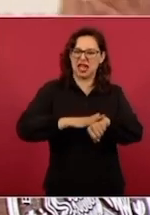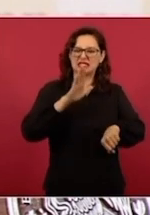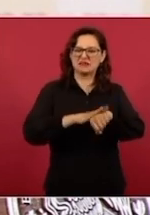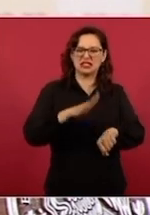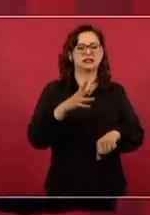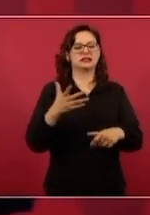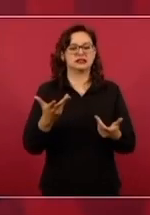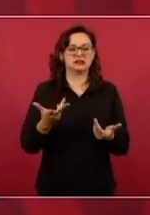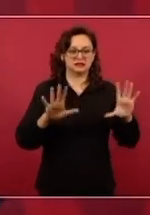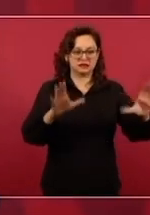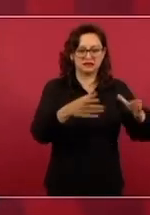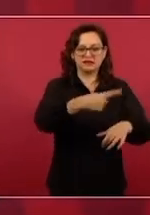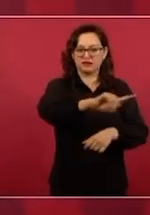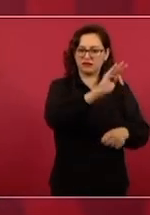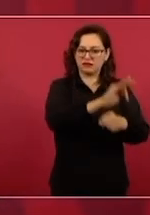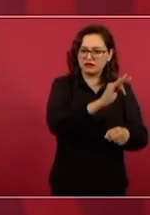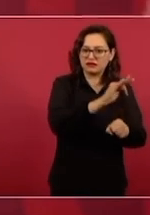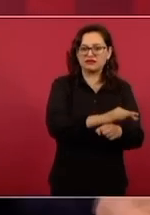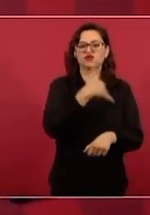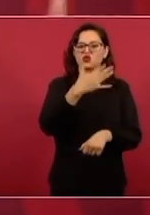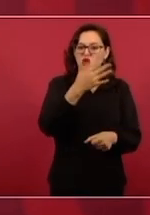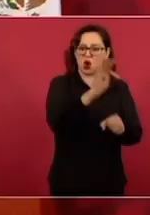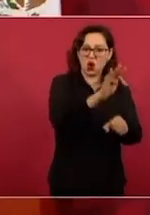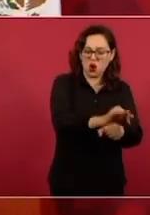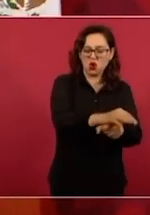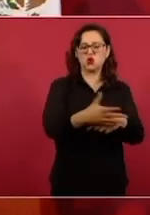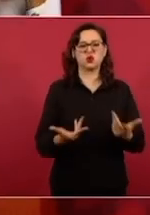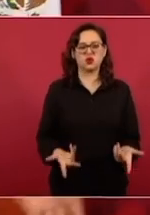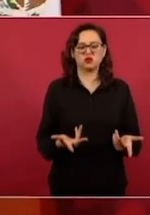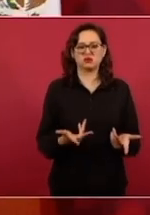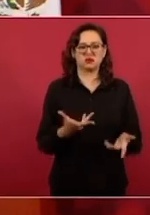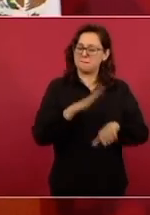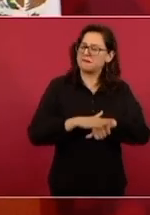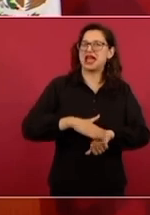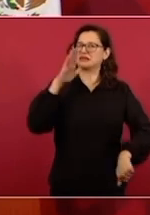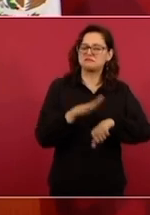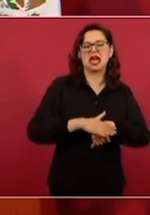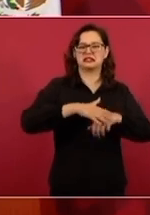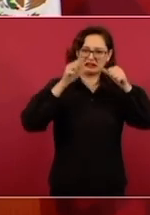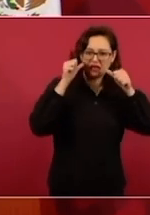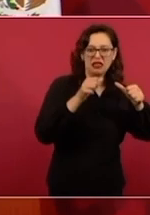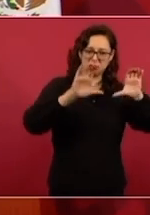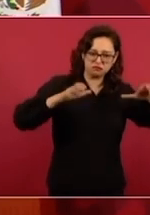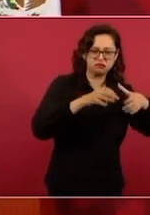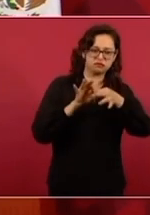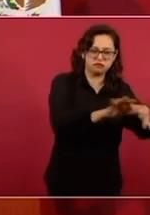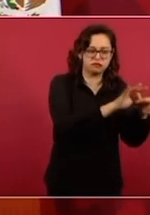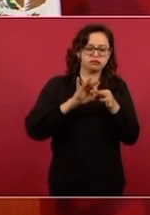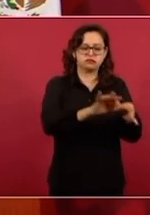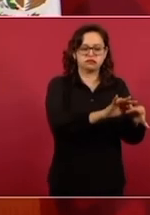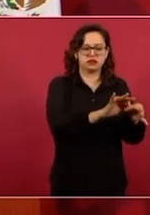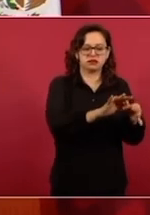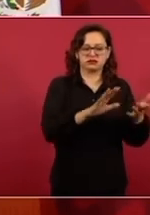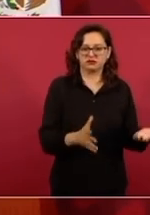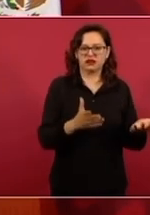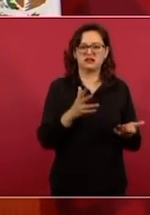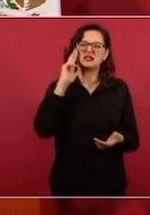defensores de intereses creados de corruptos entre más manejen una línea editorial